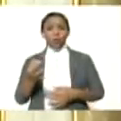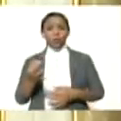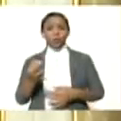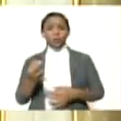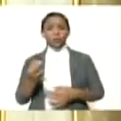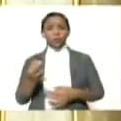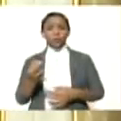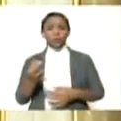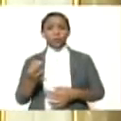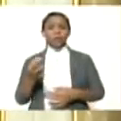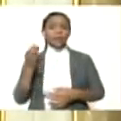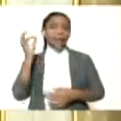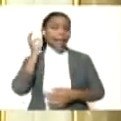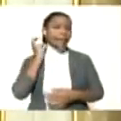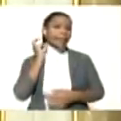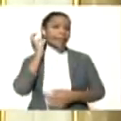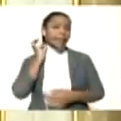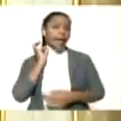Tarek